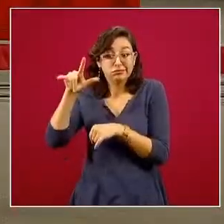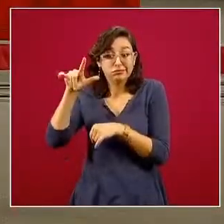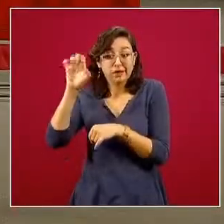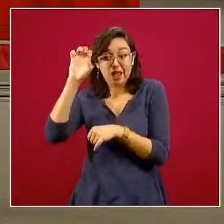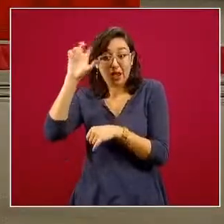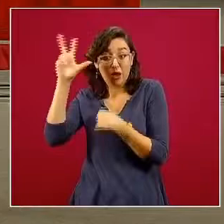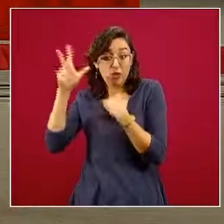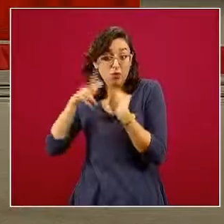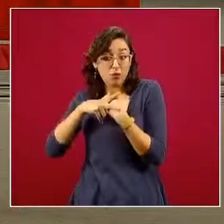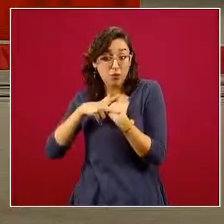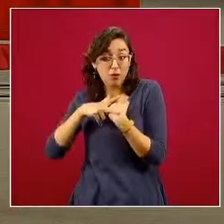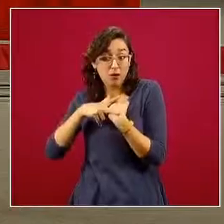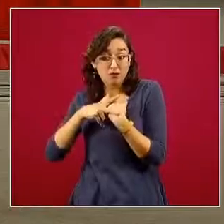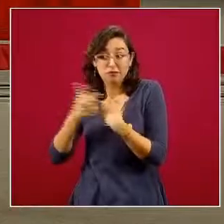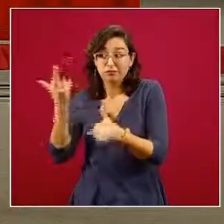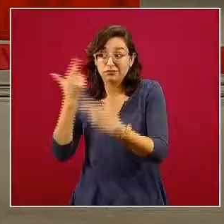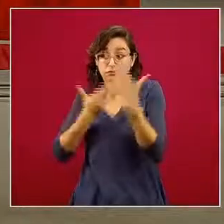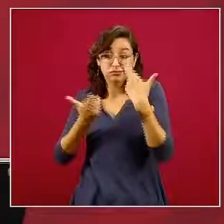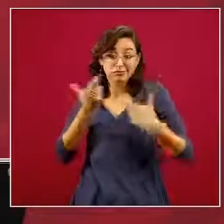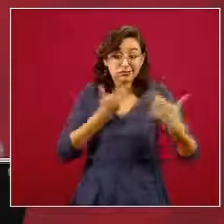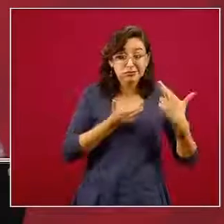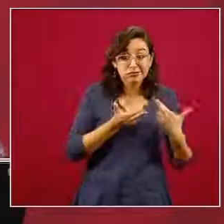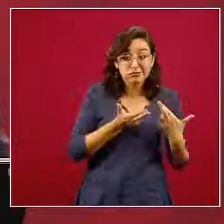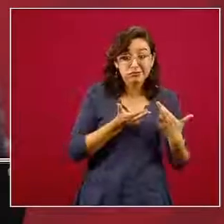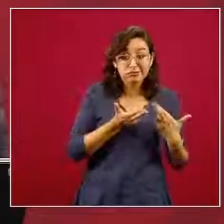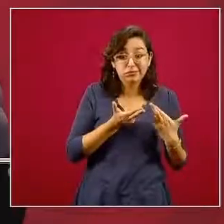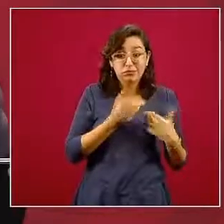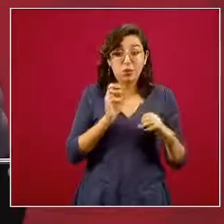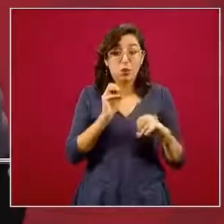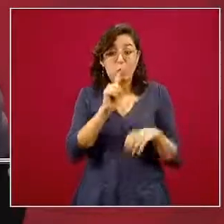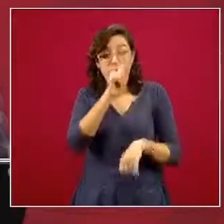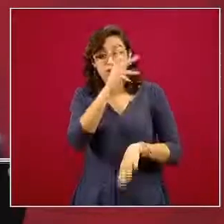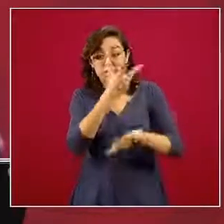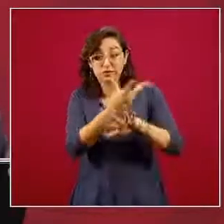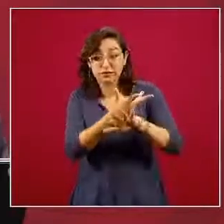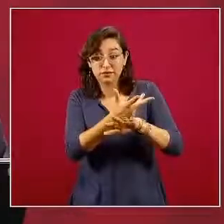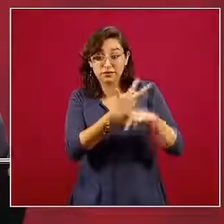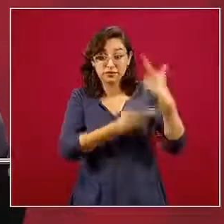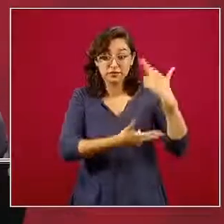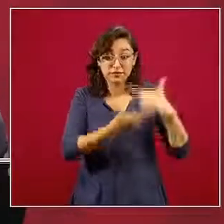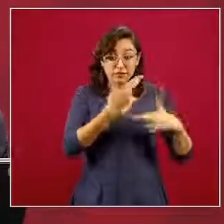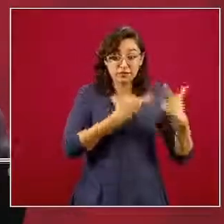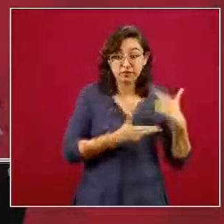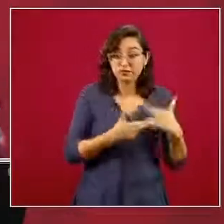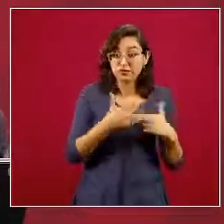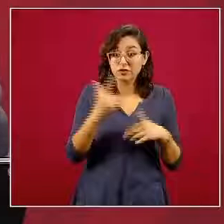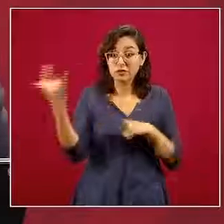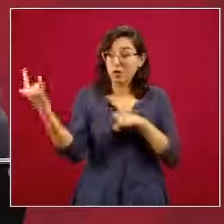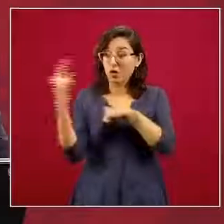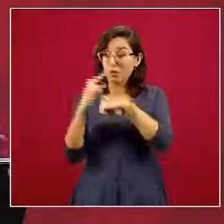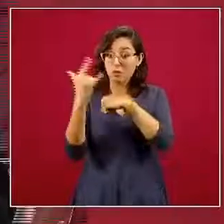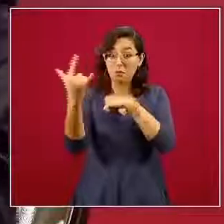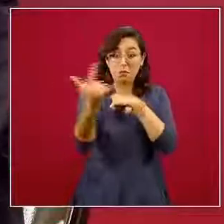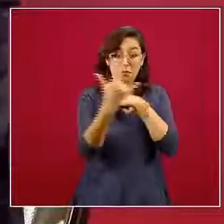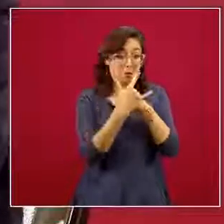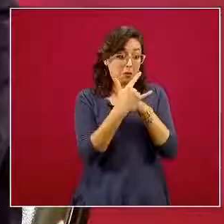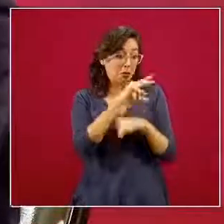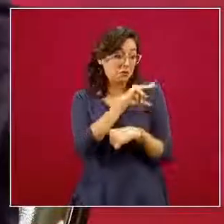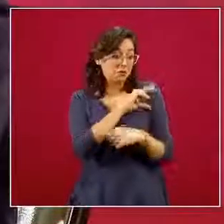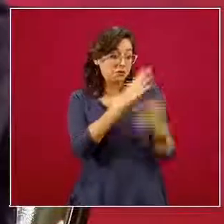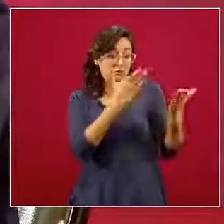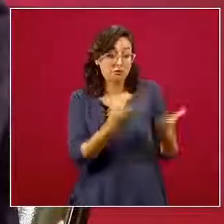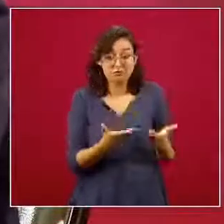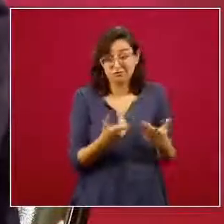Europa y pudieron regresar, o a Estados Unidos, y pudieron regresar en aviones o jets privados